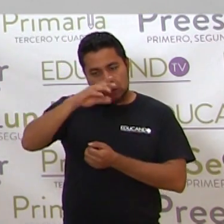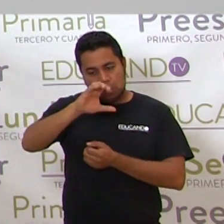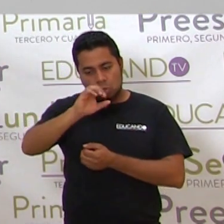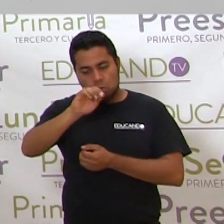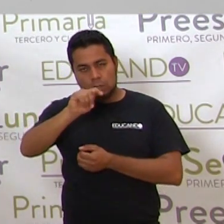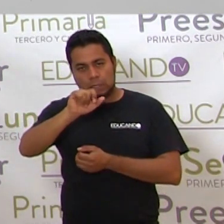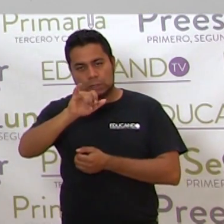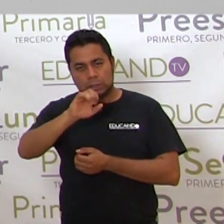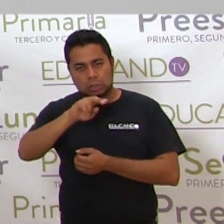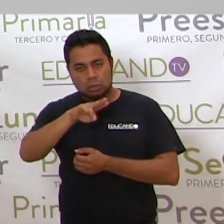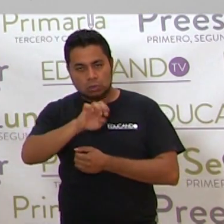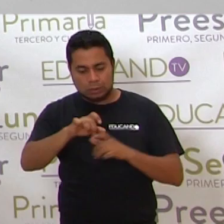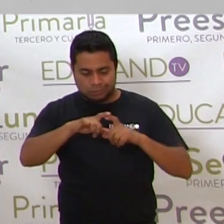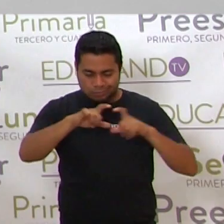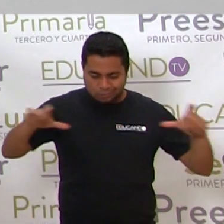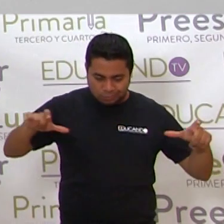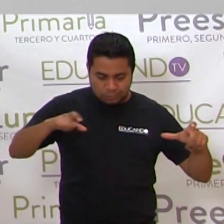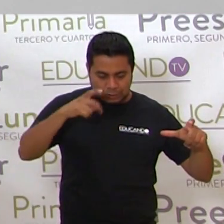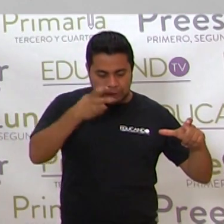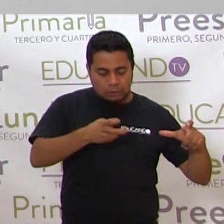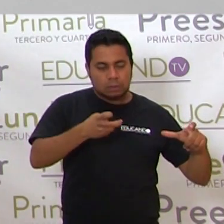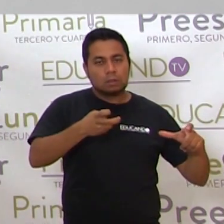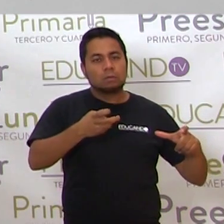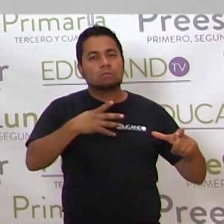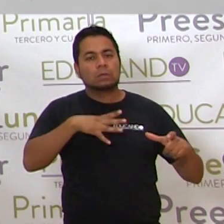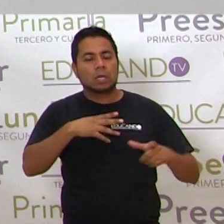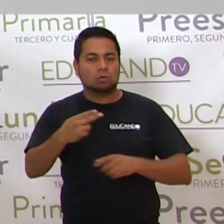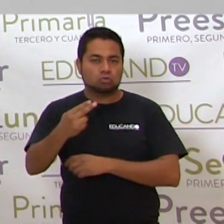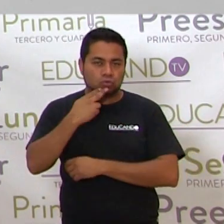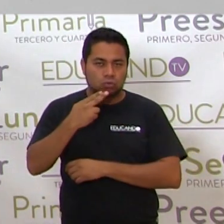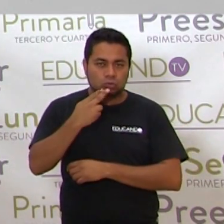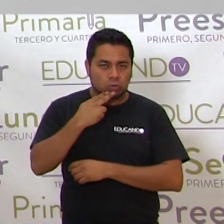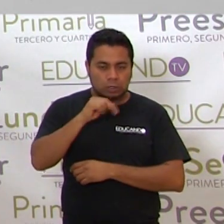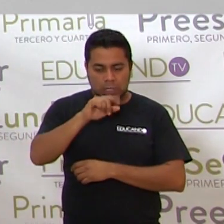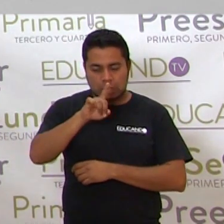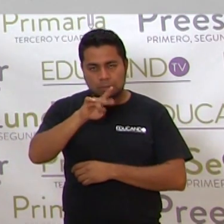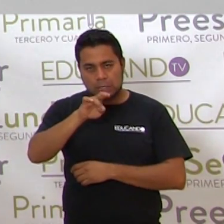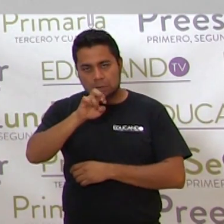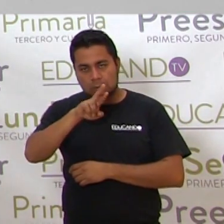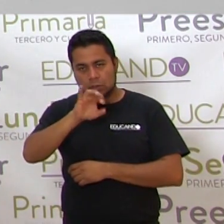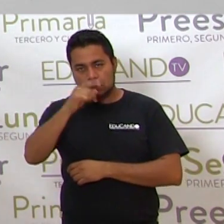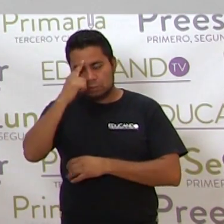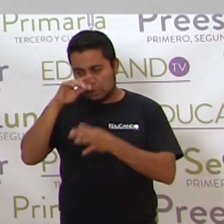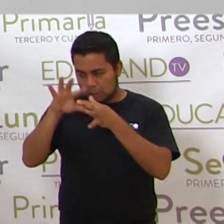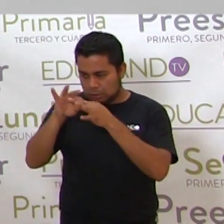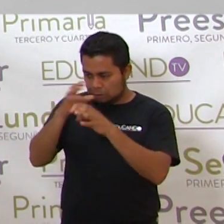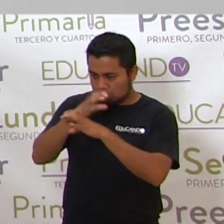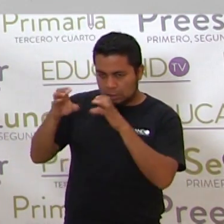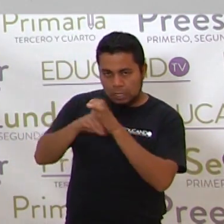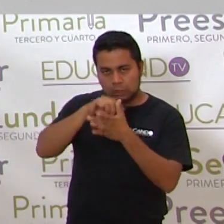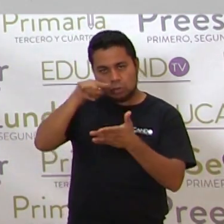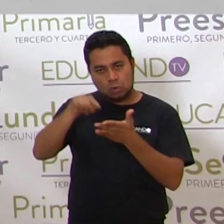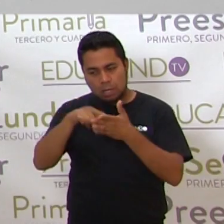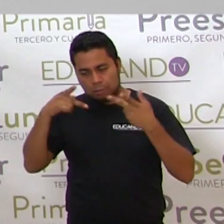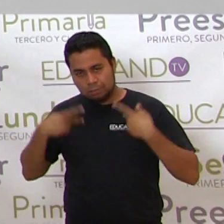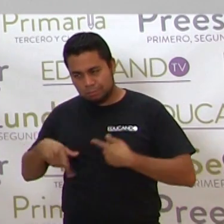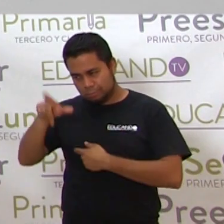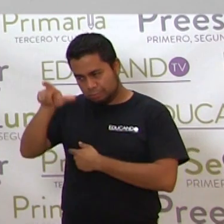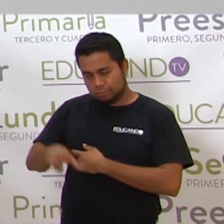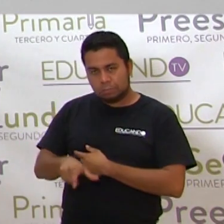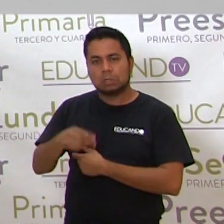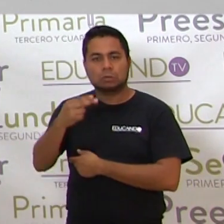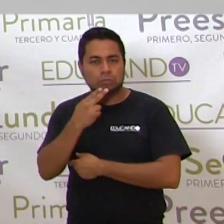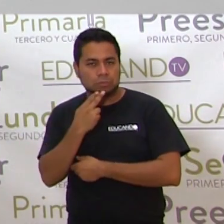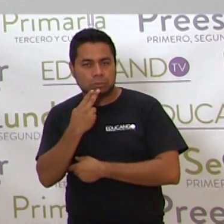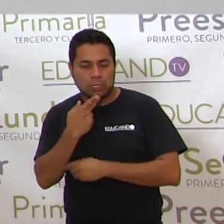acotaciones. Estas acotaciones van a utilizar adverbios que van a describir objetos, lugares y personas,